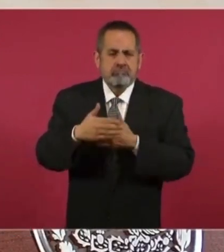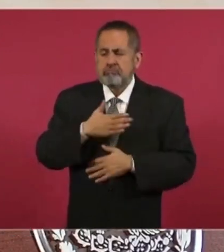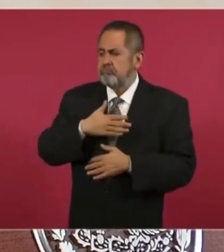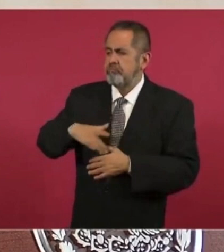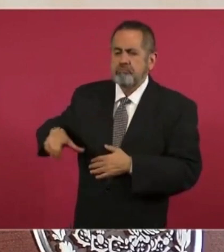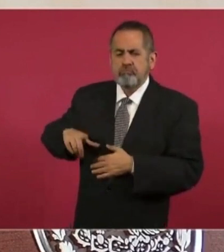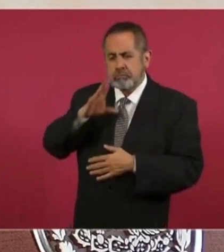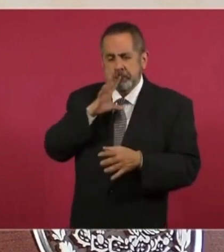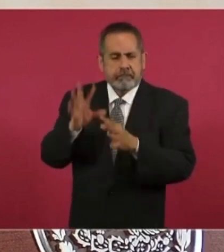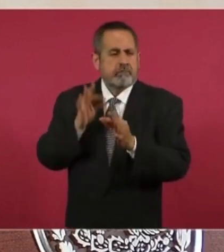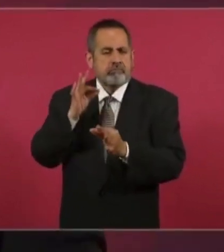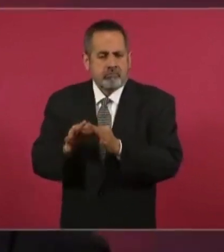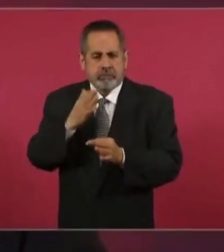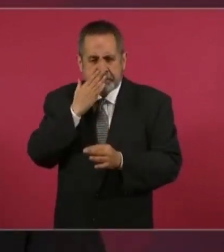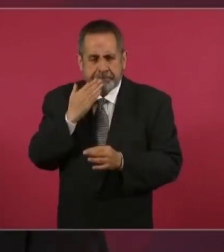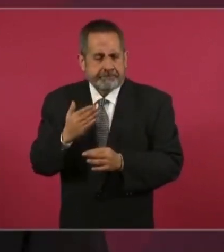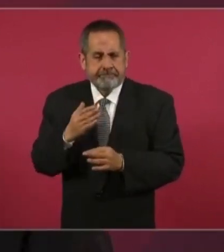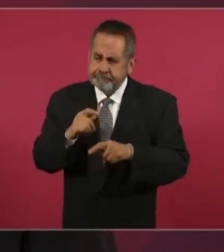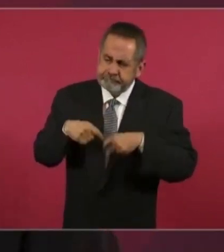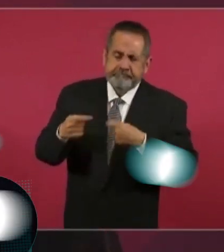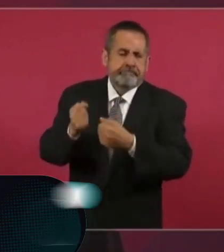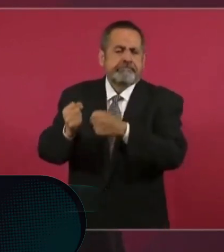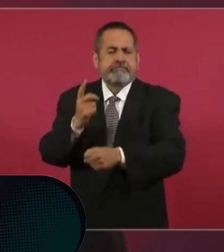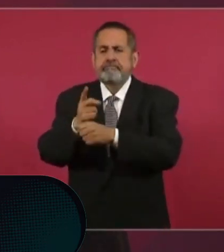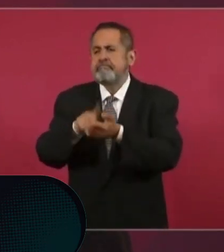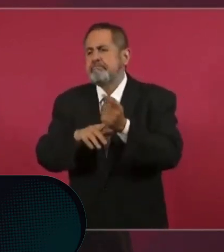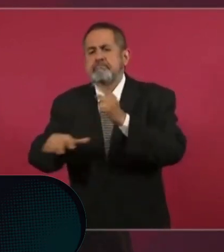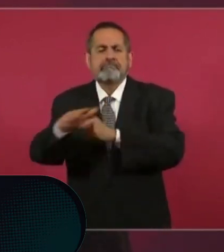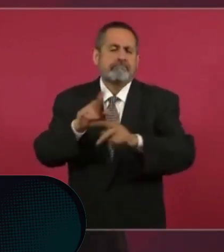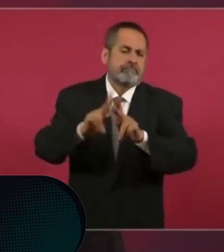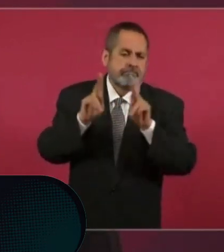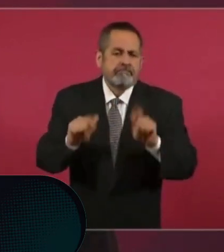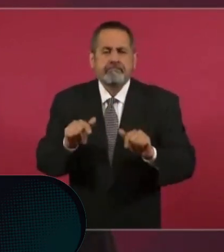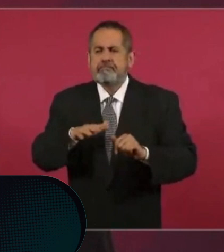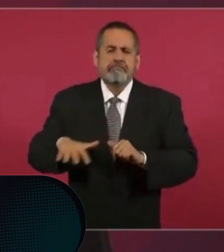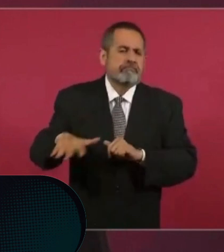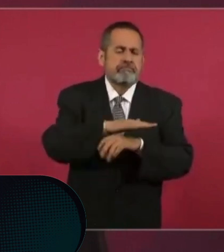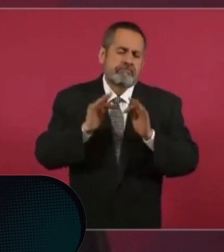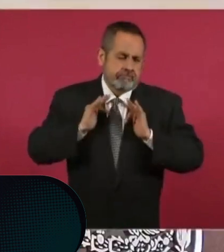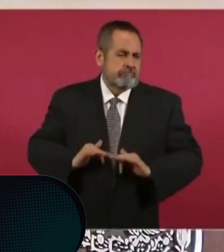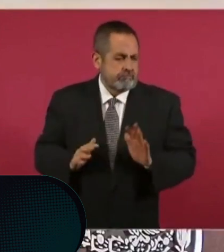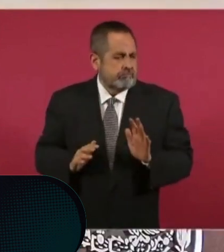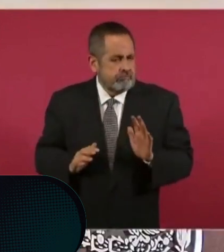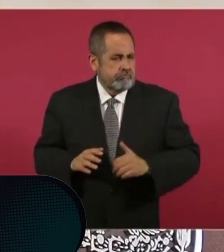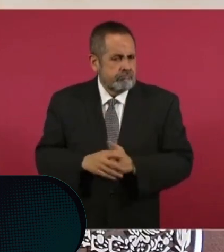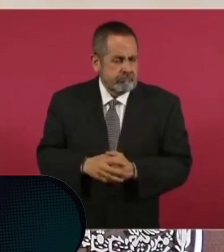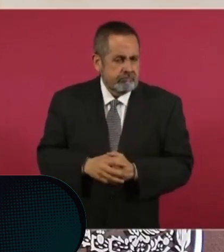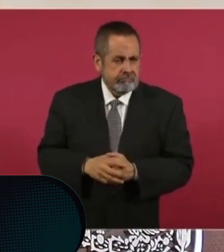su responsabilidad de garantizar la paz, la tranquilidad, que no tengan que